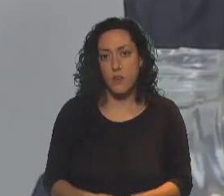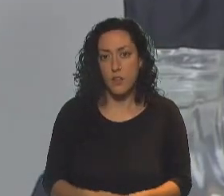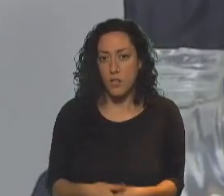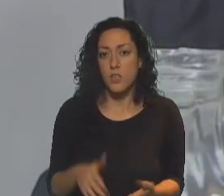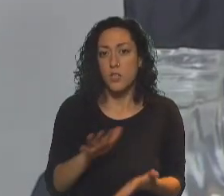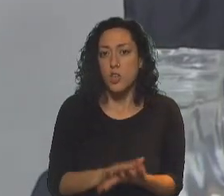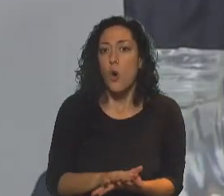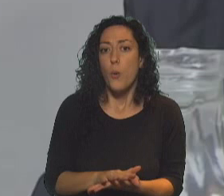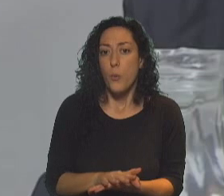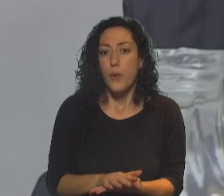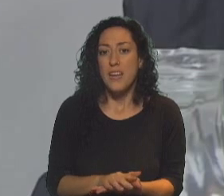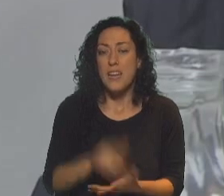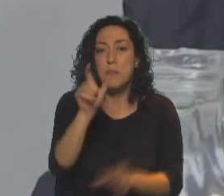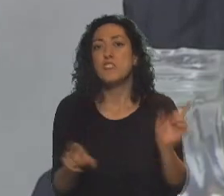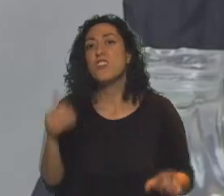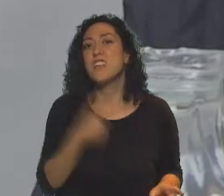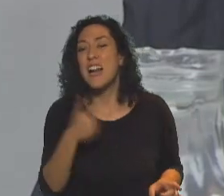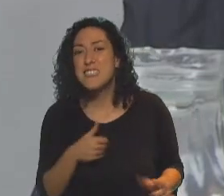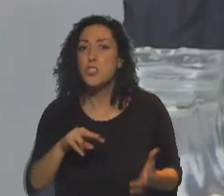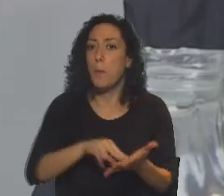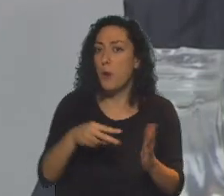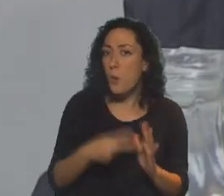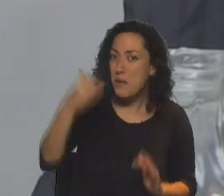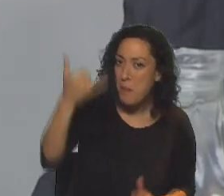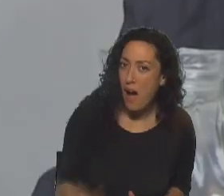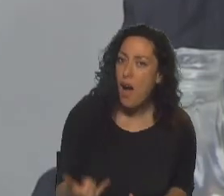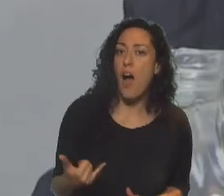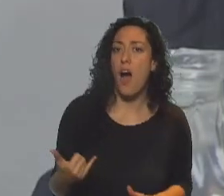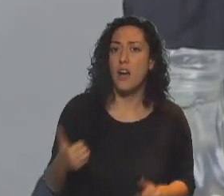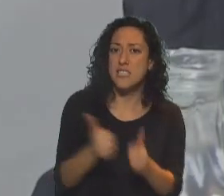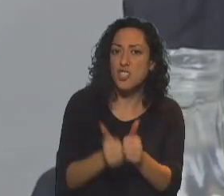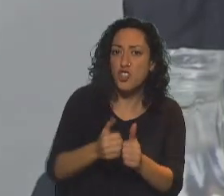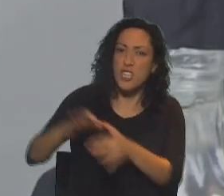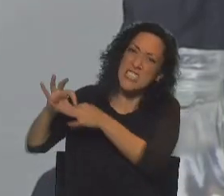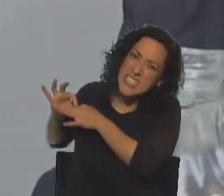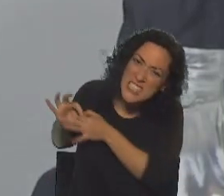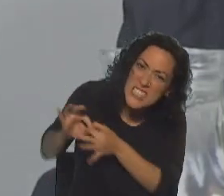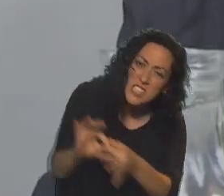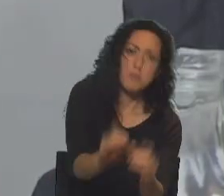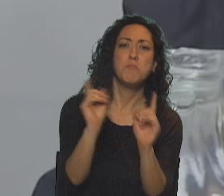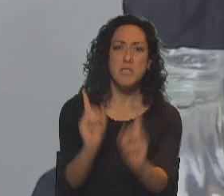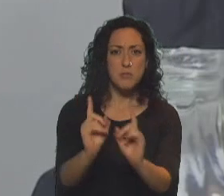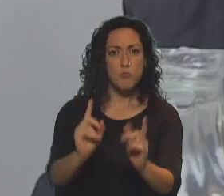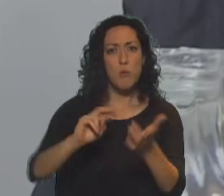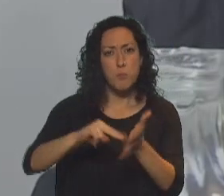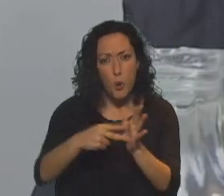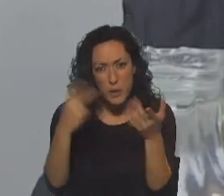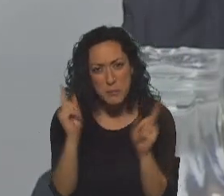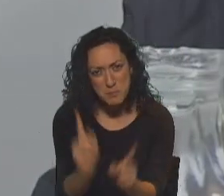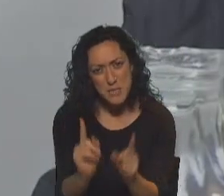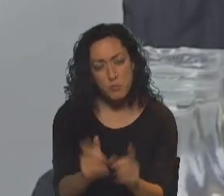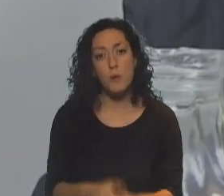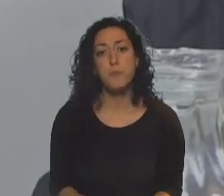por ahí tenemos los argentinos y que arrastramos en la historia, en los 200 años de historia.